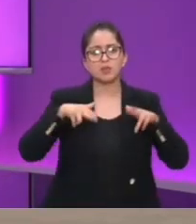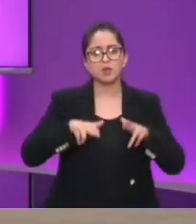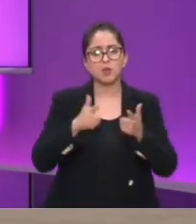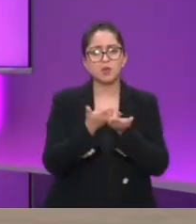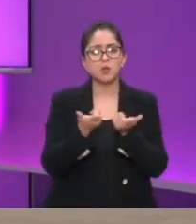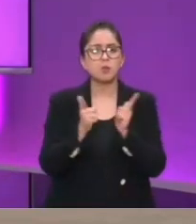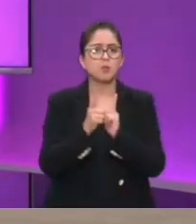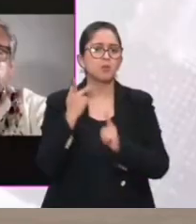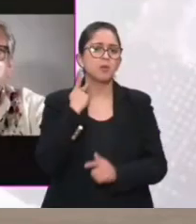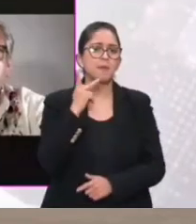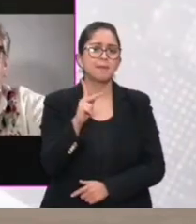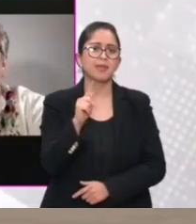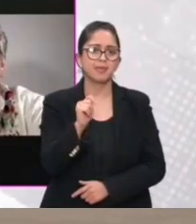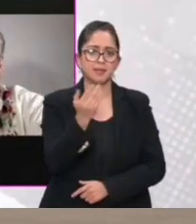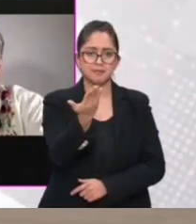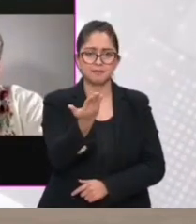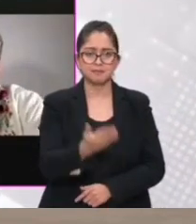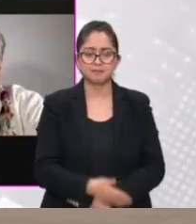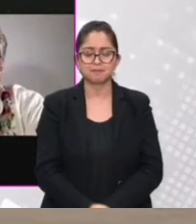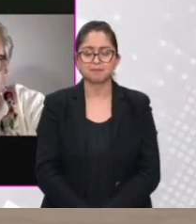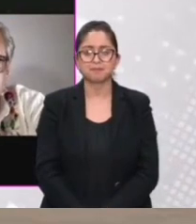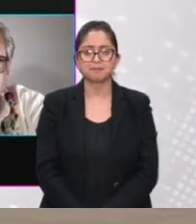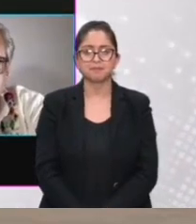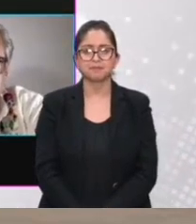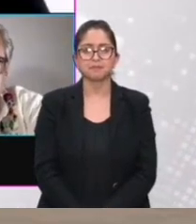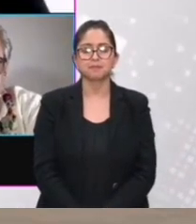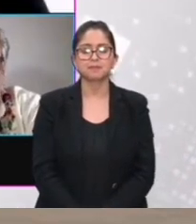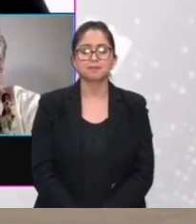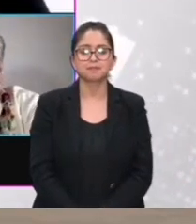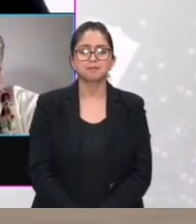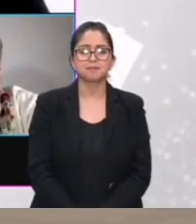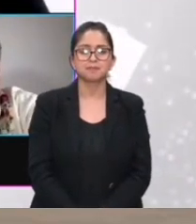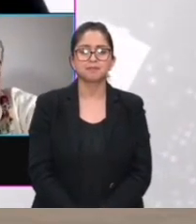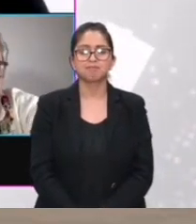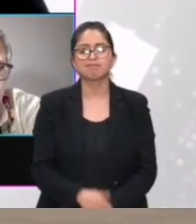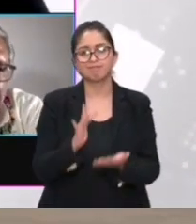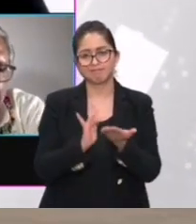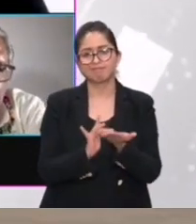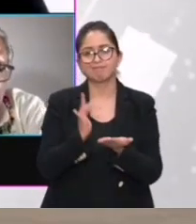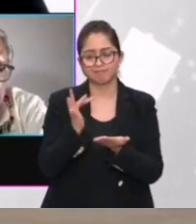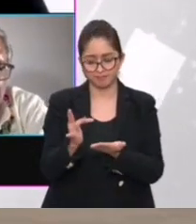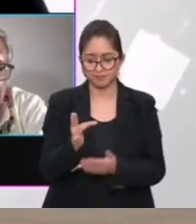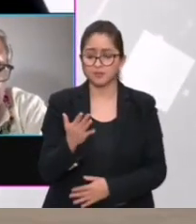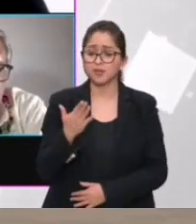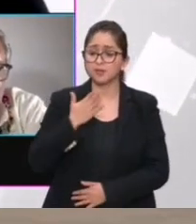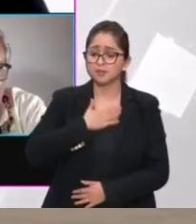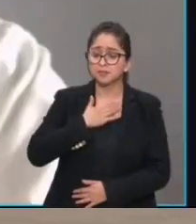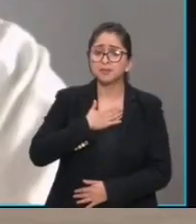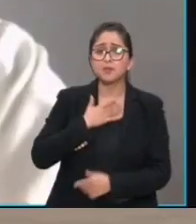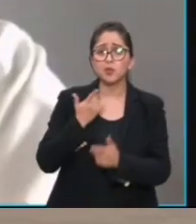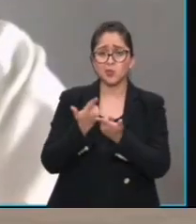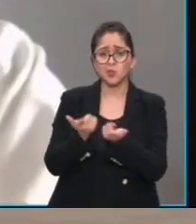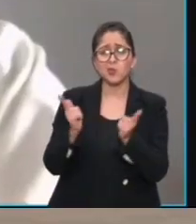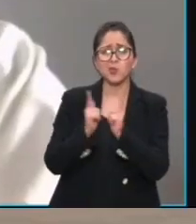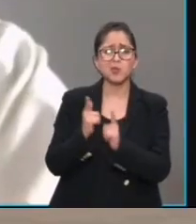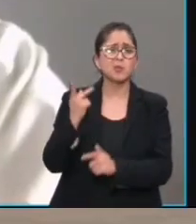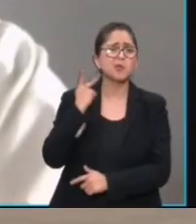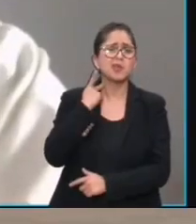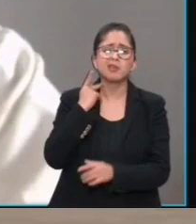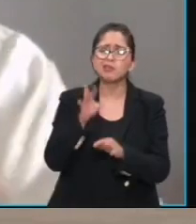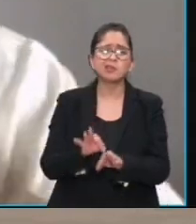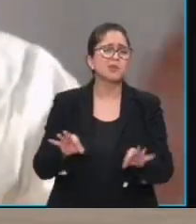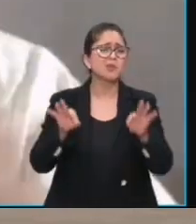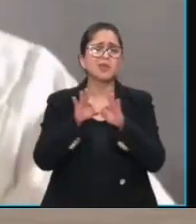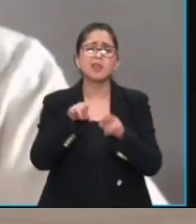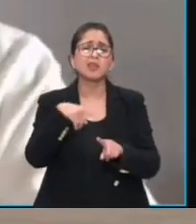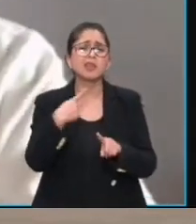adelante. Sí, muchas gracias. Pues para el Partido del Trabajo no hay nada más importante que el ser humano.